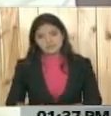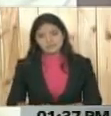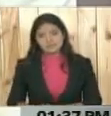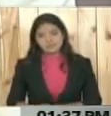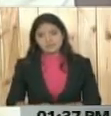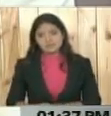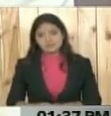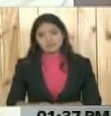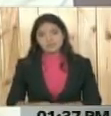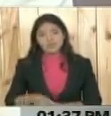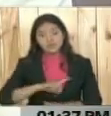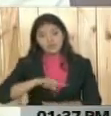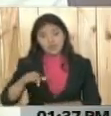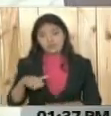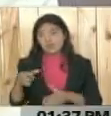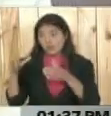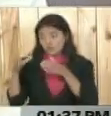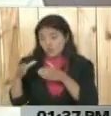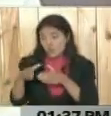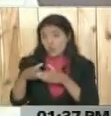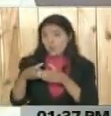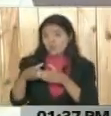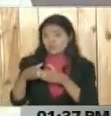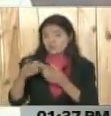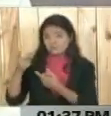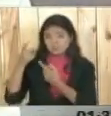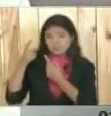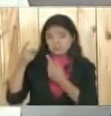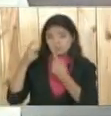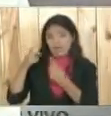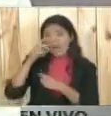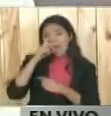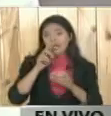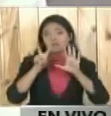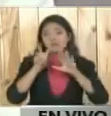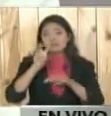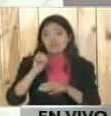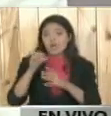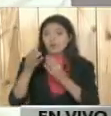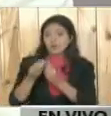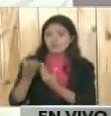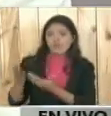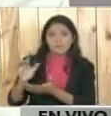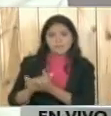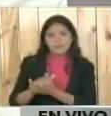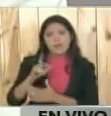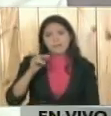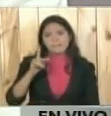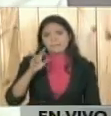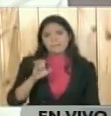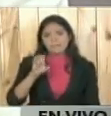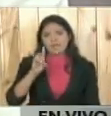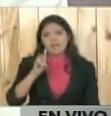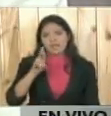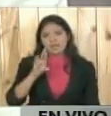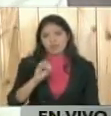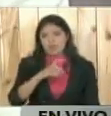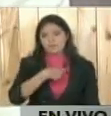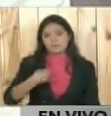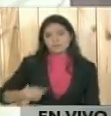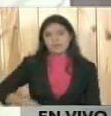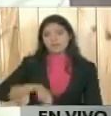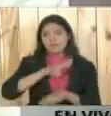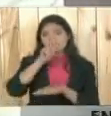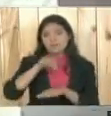Nuestra generación se forjó en los años 70. Aquí tengo un compañero, Pedro Calzadilla, presidente del Centro Nacional de Historia. Nosotros